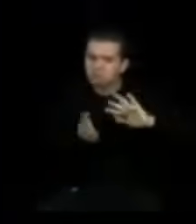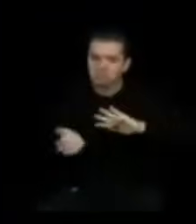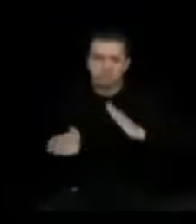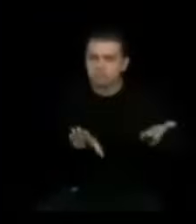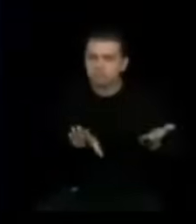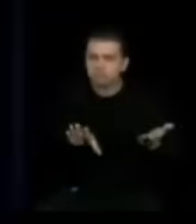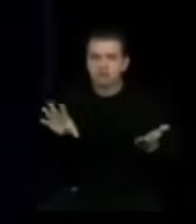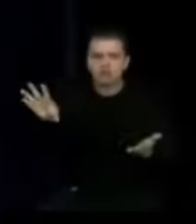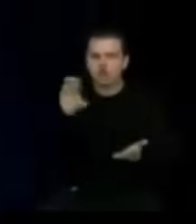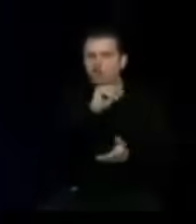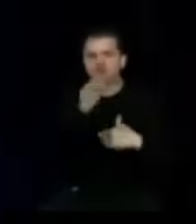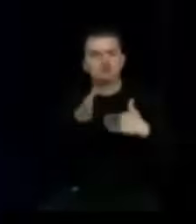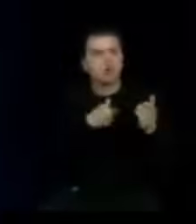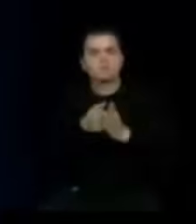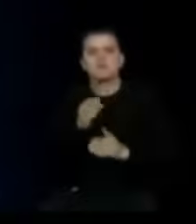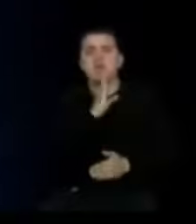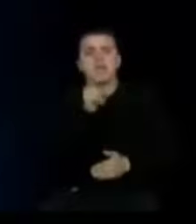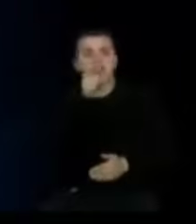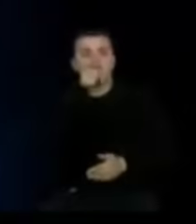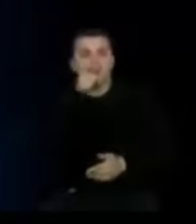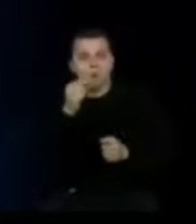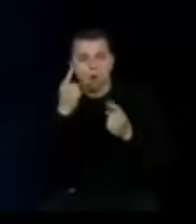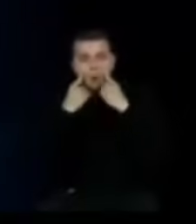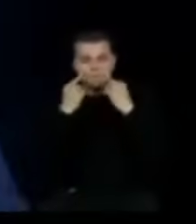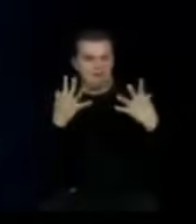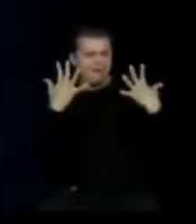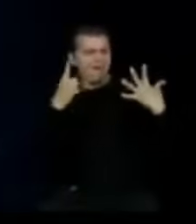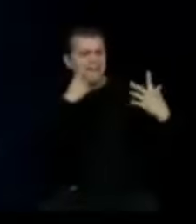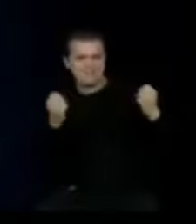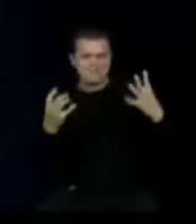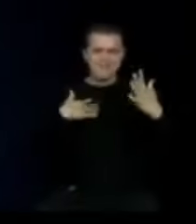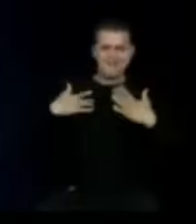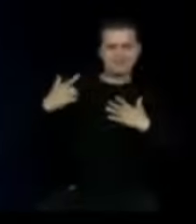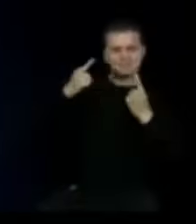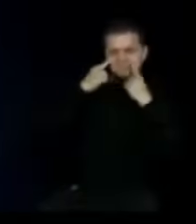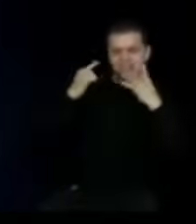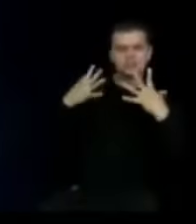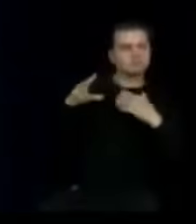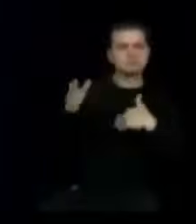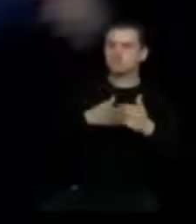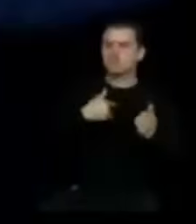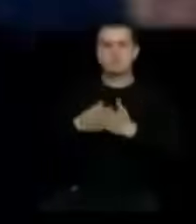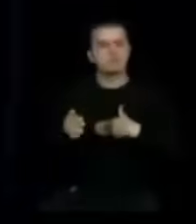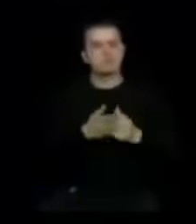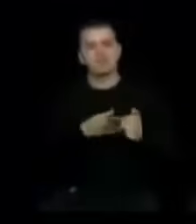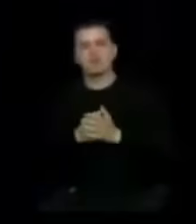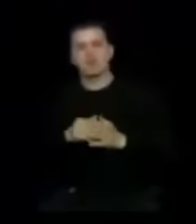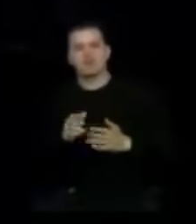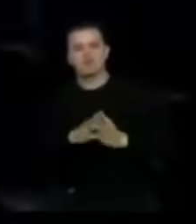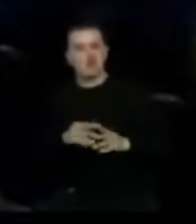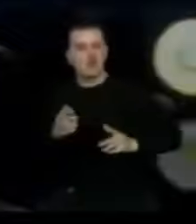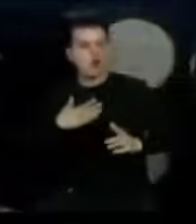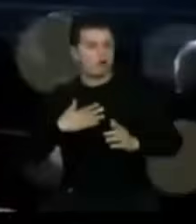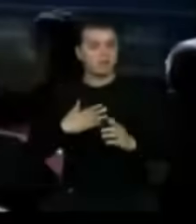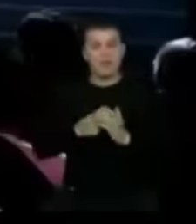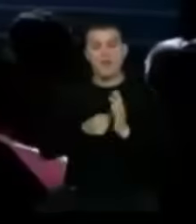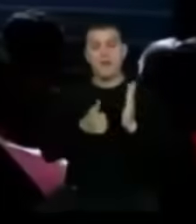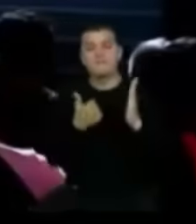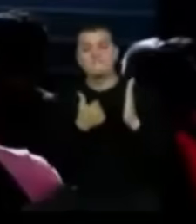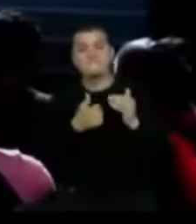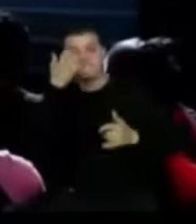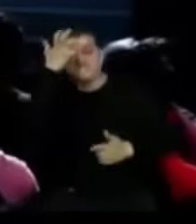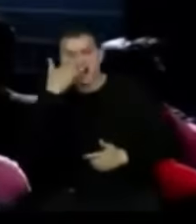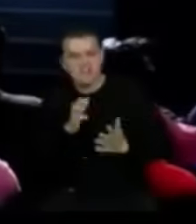muerte. No importa quién seas, cuán famoso tú seas, cuántos seguidores tú tengas,